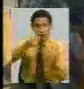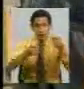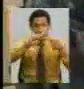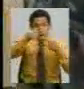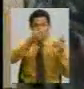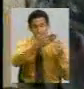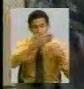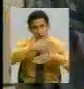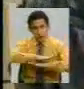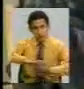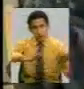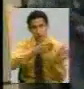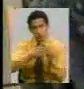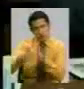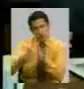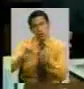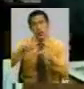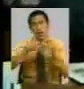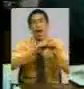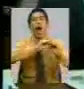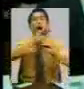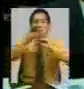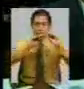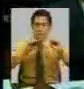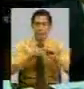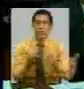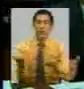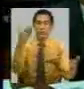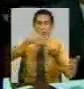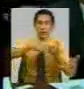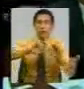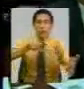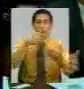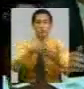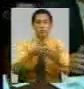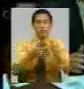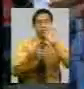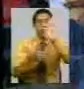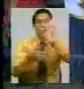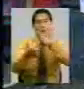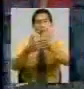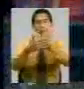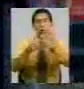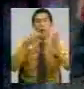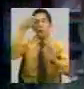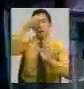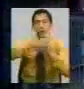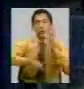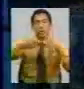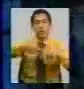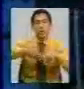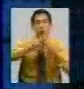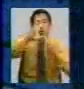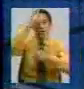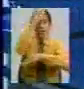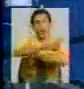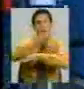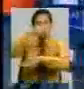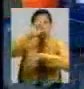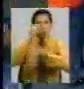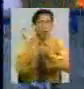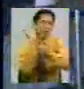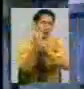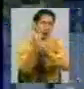culminar el proceso de matriculación, ahí se le entregará la notificación. Y comienzan los tres días para